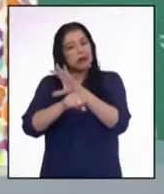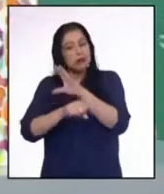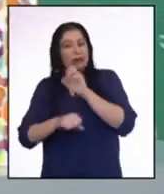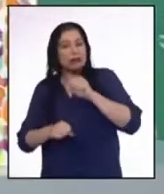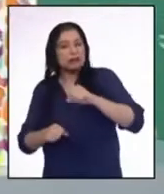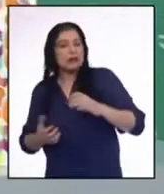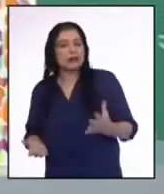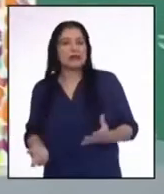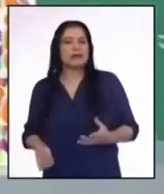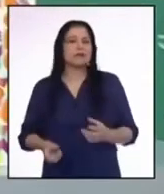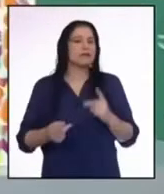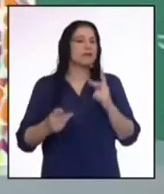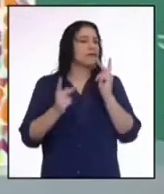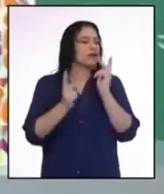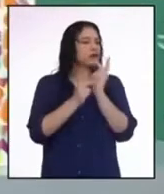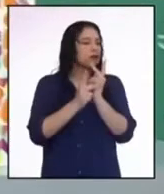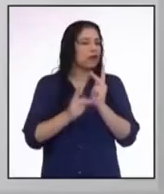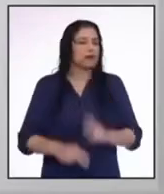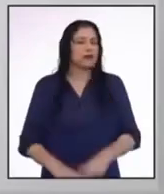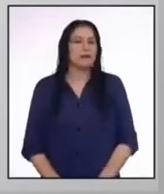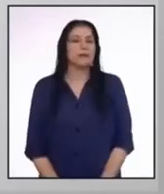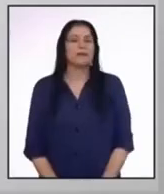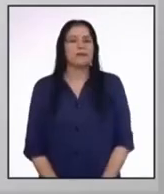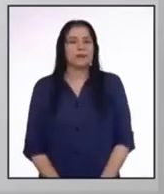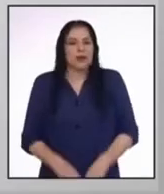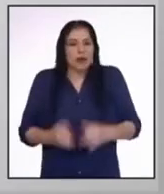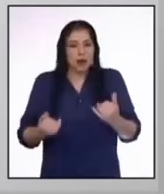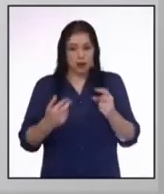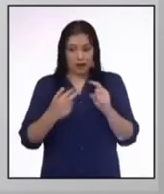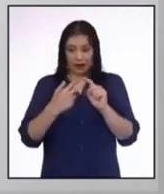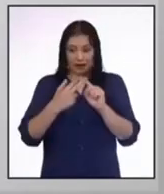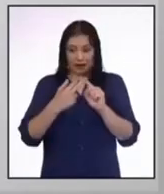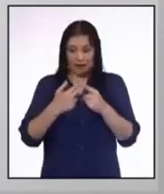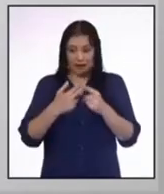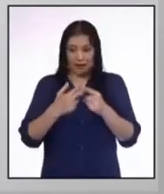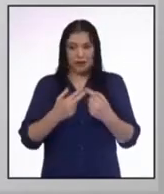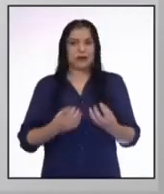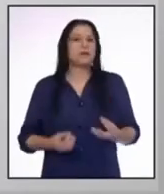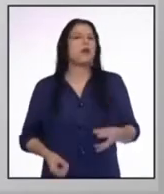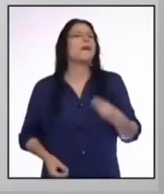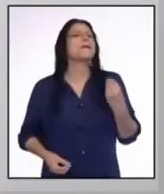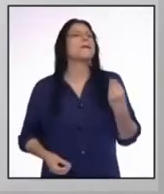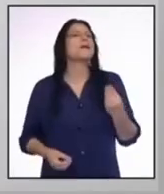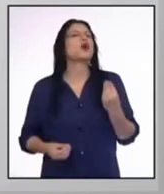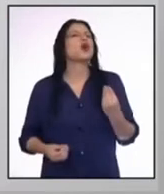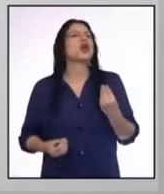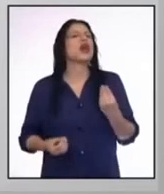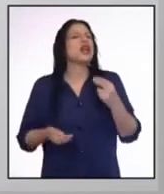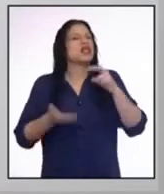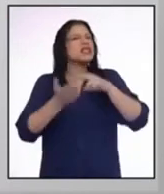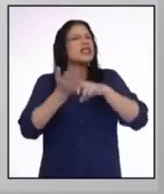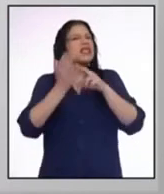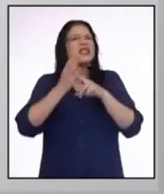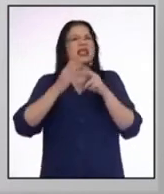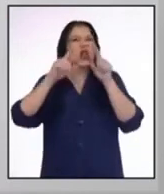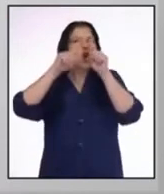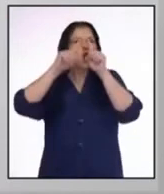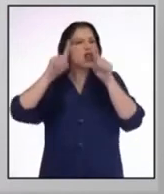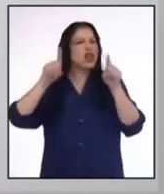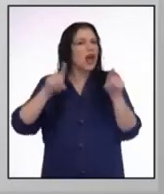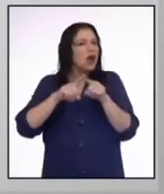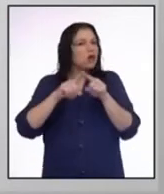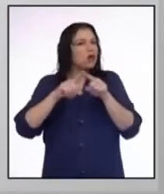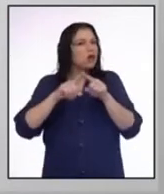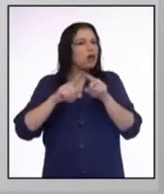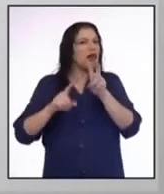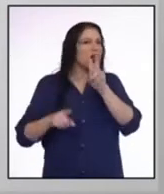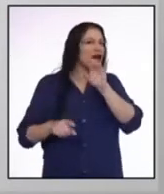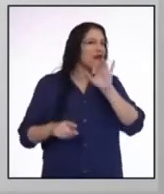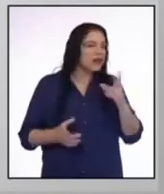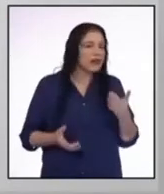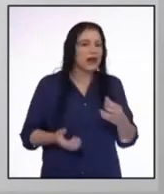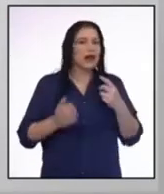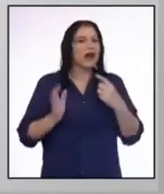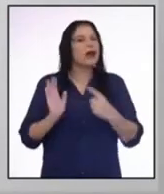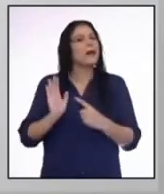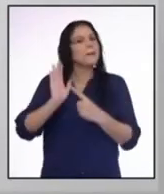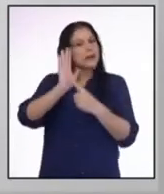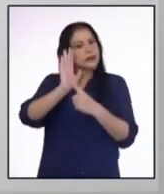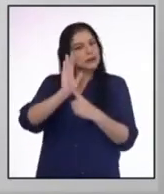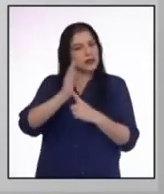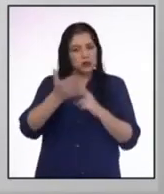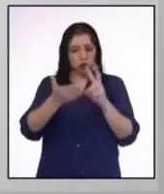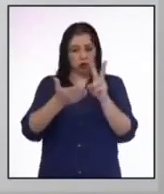recomiendan. Perfecto, profesora. Empecemos por qué es el triángulo de la vida. Les presento